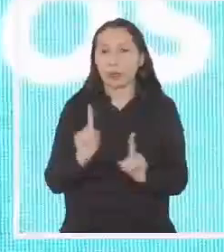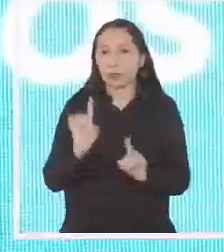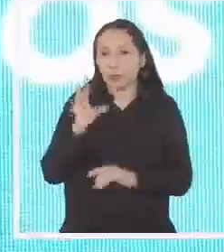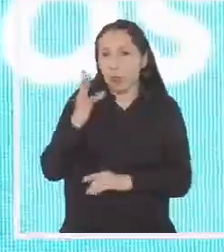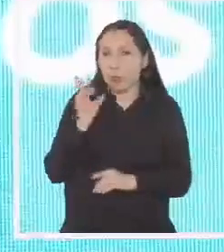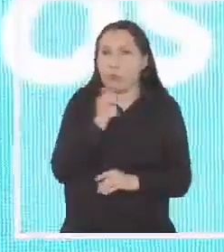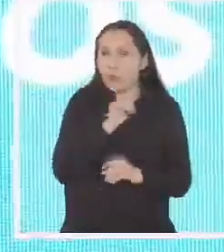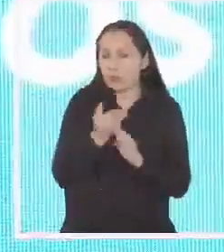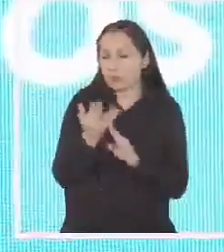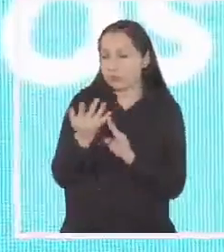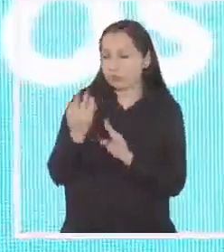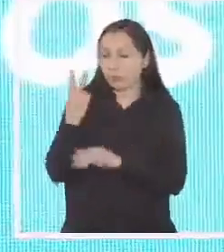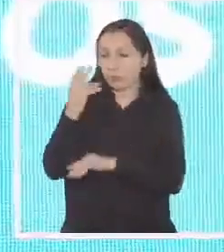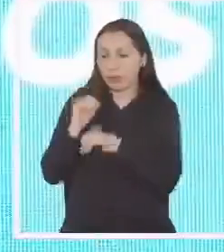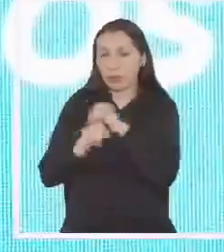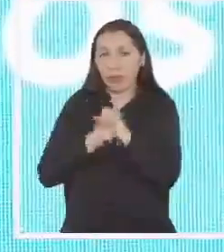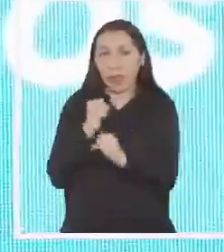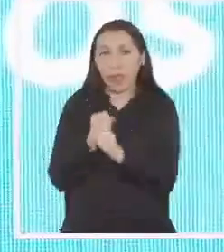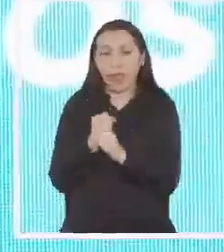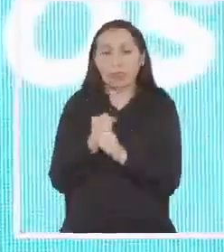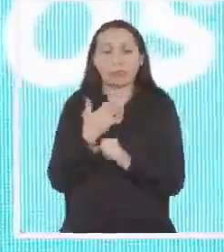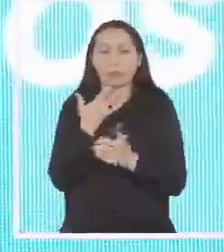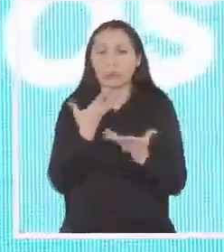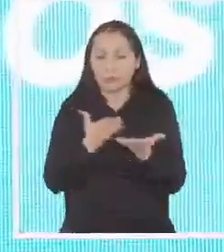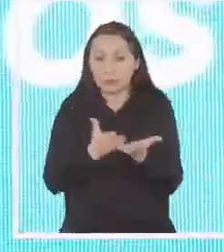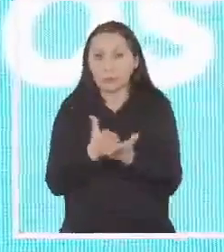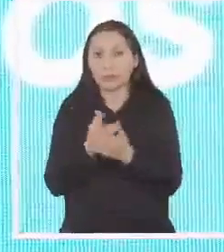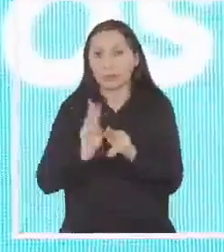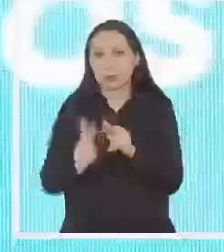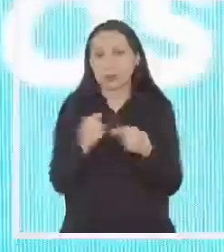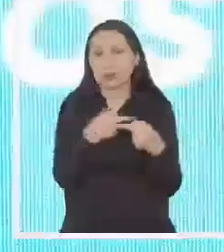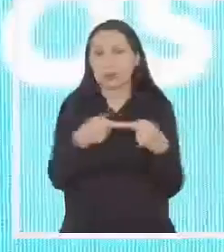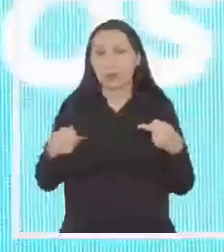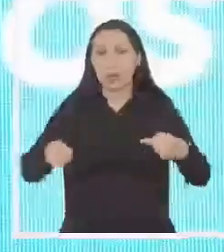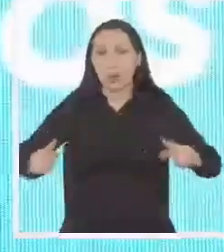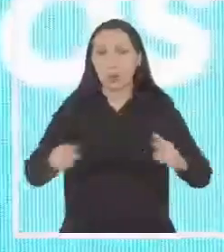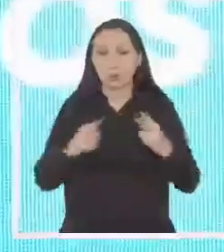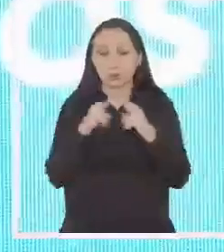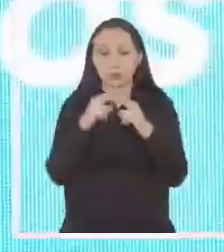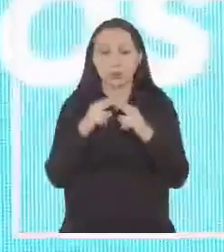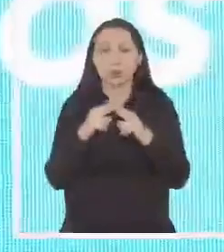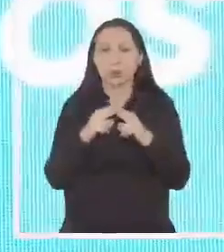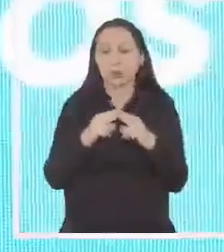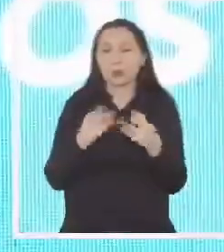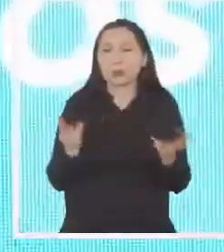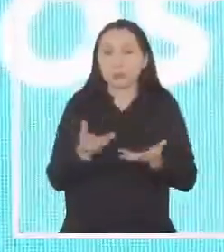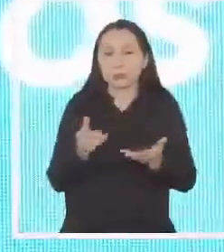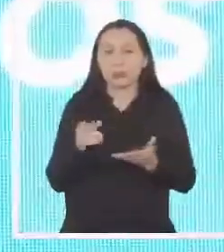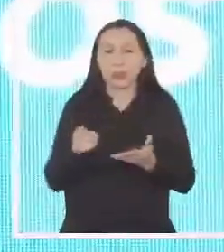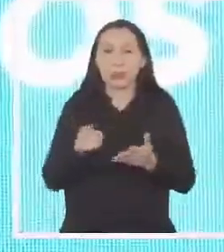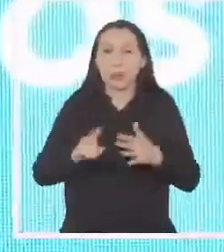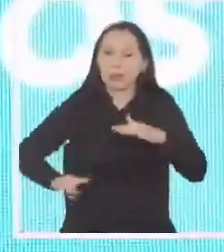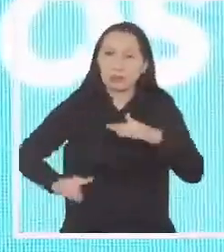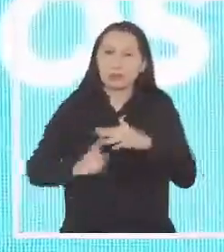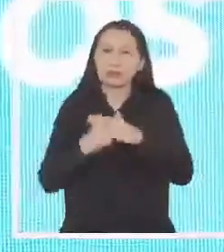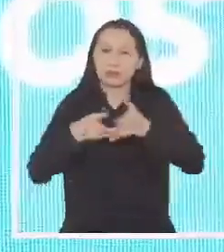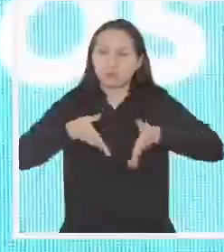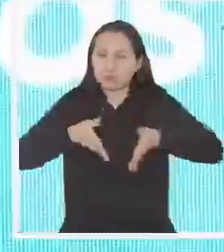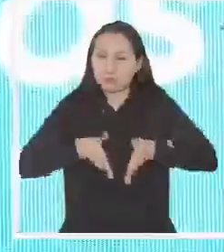últimos 20 años, desde que realiza la Semana de la Construcción, sino desde su